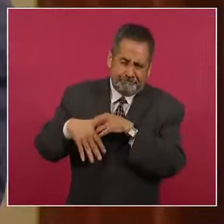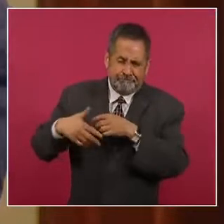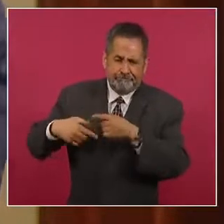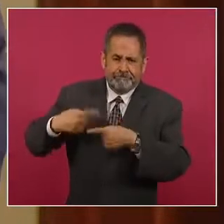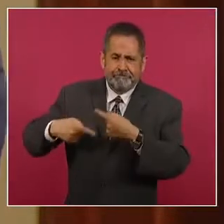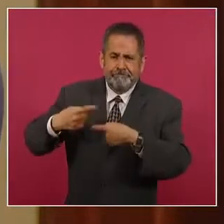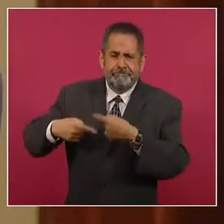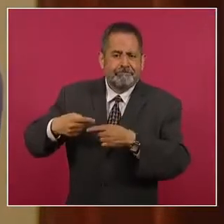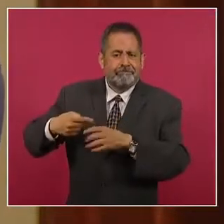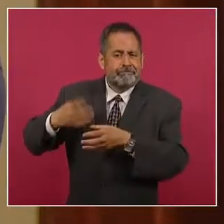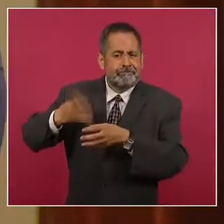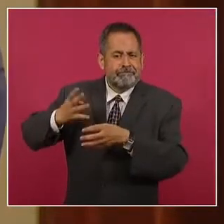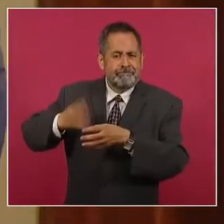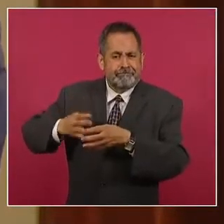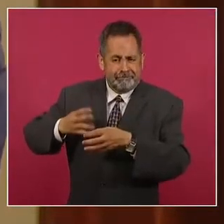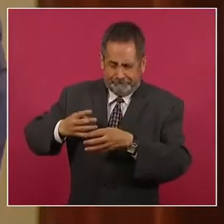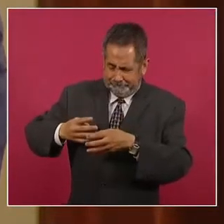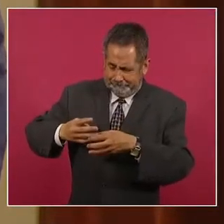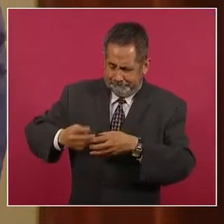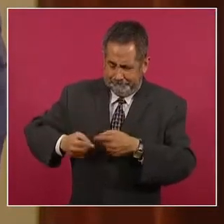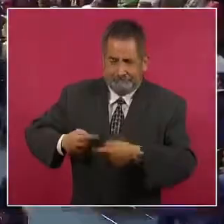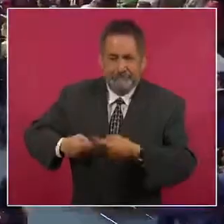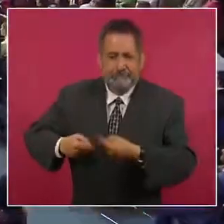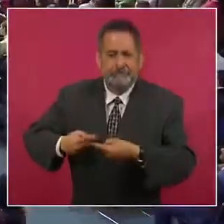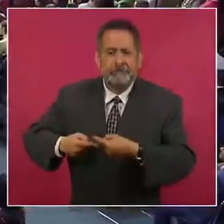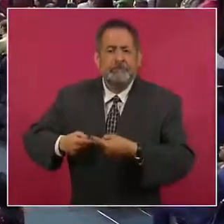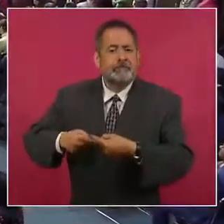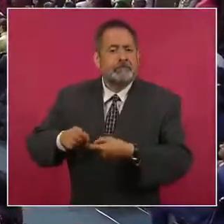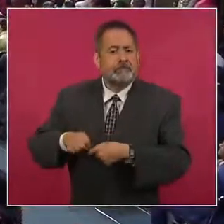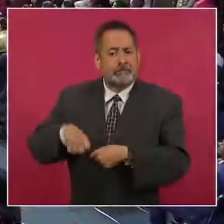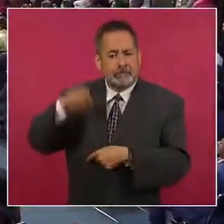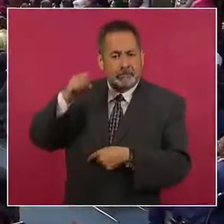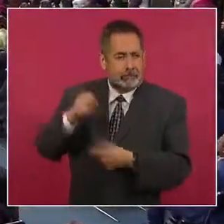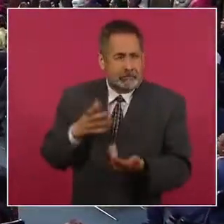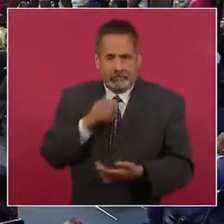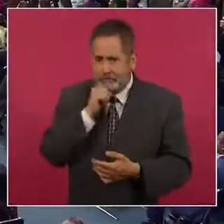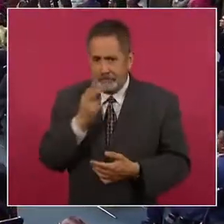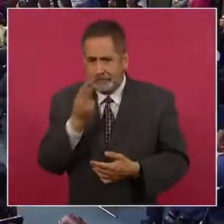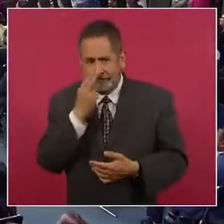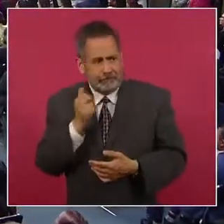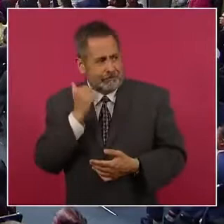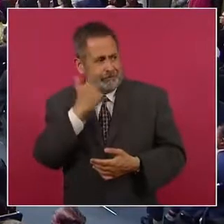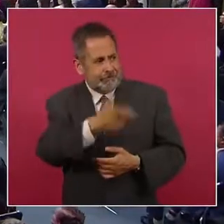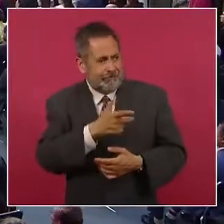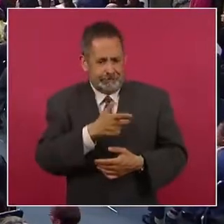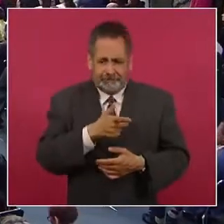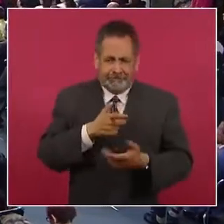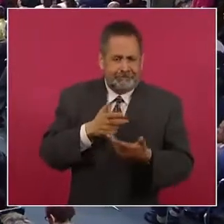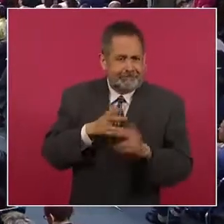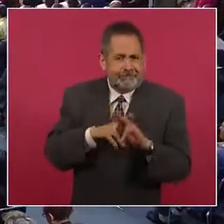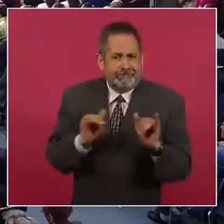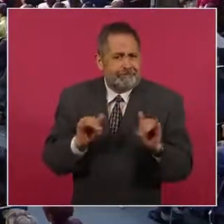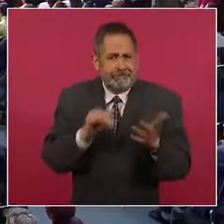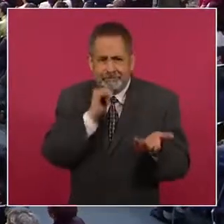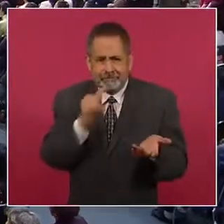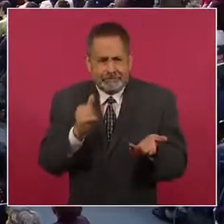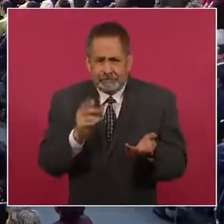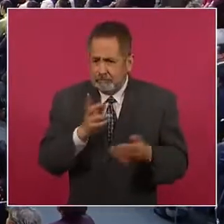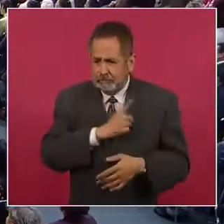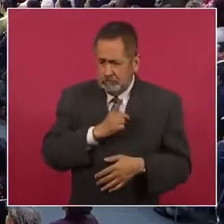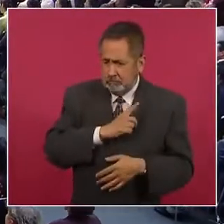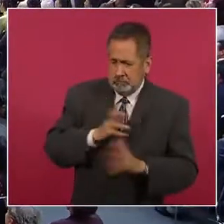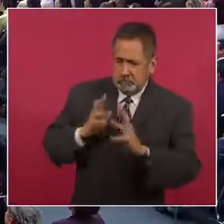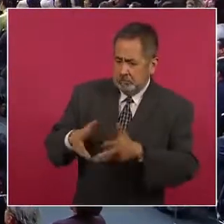manera mecánica, sin uso de ningún otro